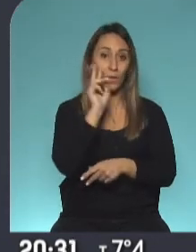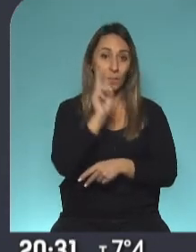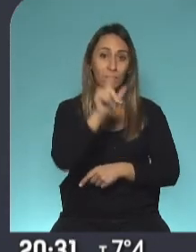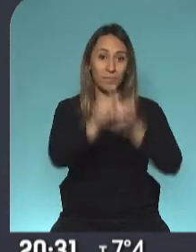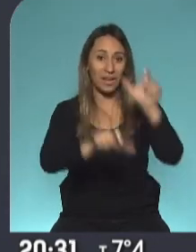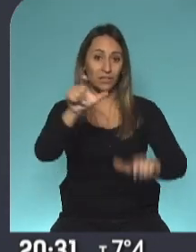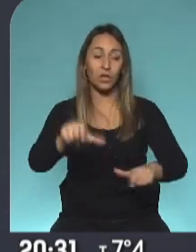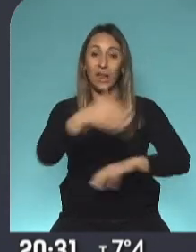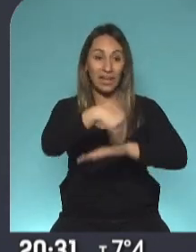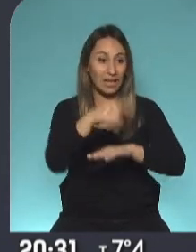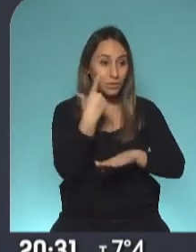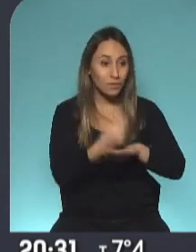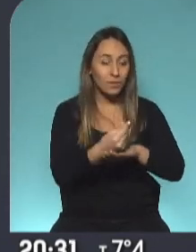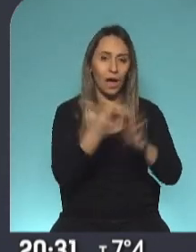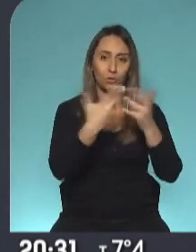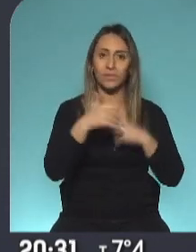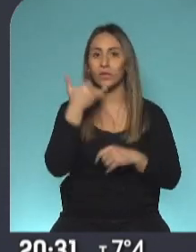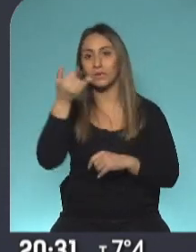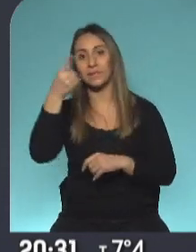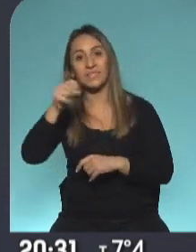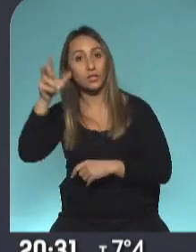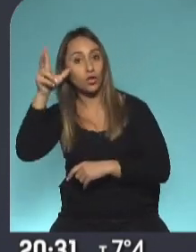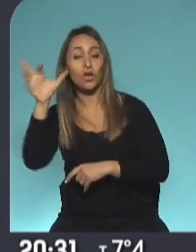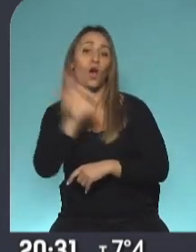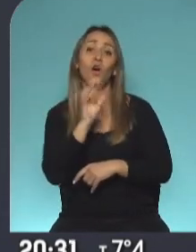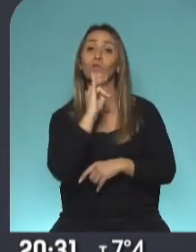tienen que hacer llamar al 108 o acercarles de alguna manera una manta o algo caliente